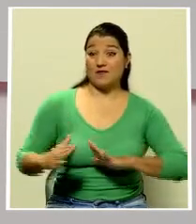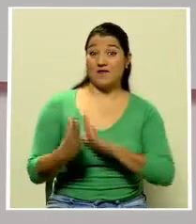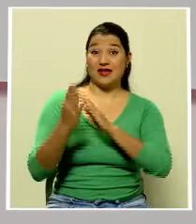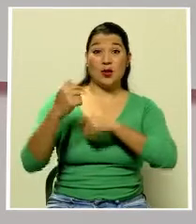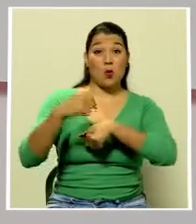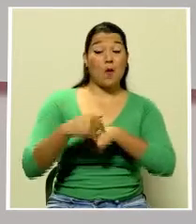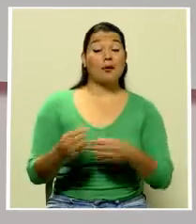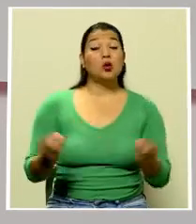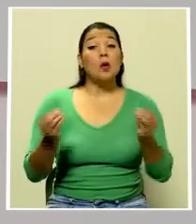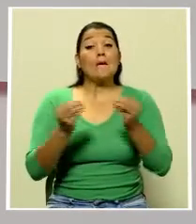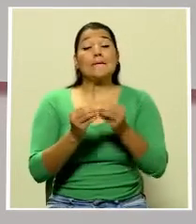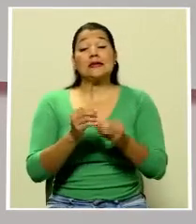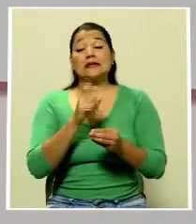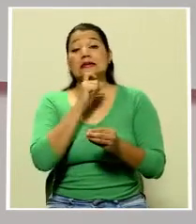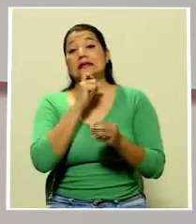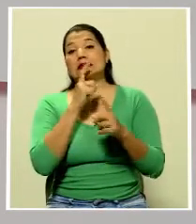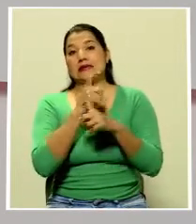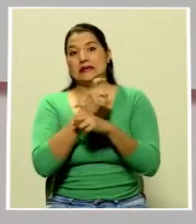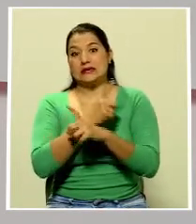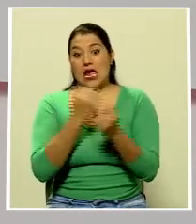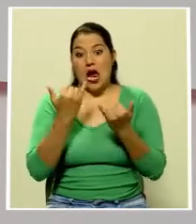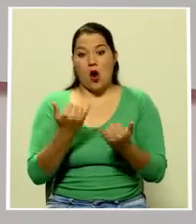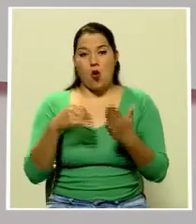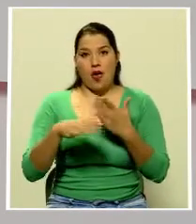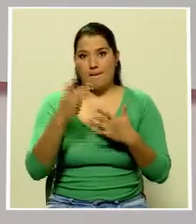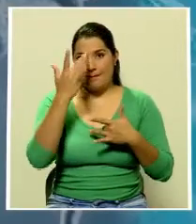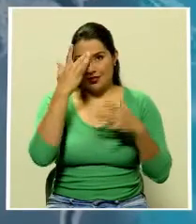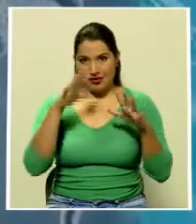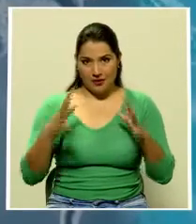más complejas de la pandemia.